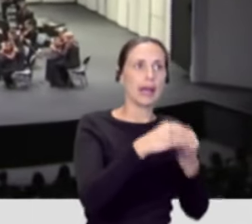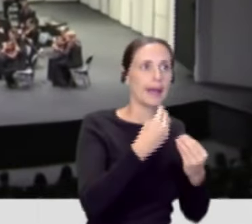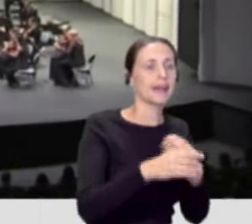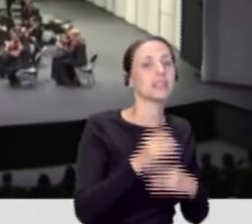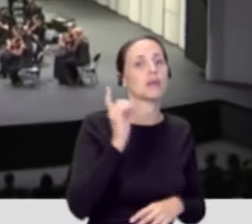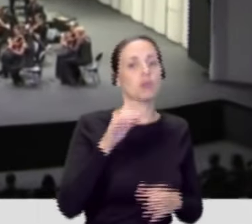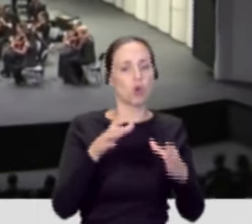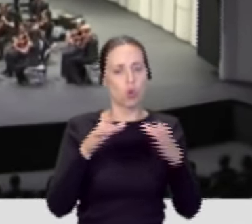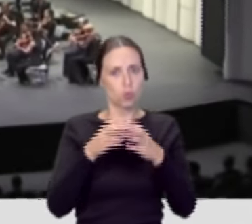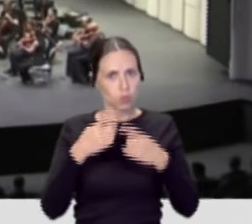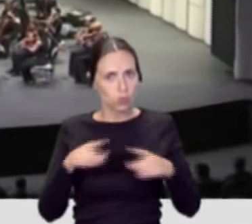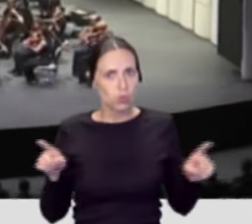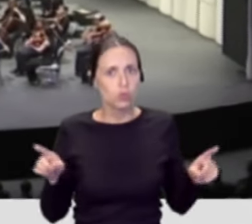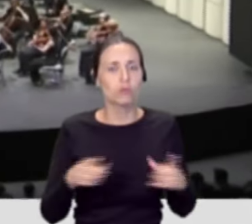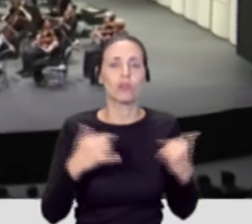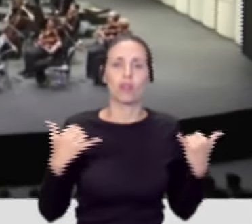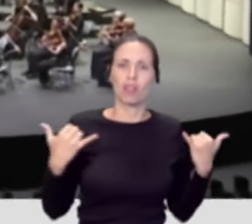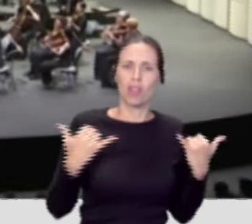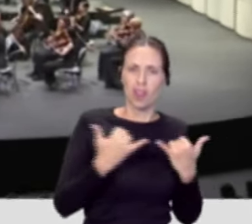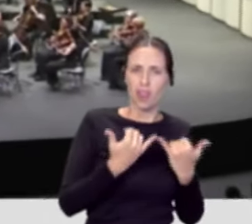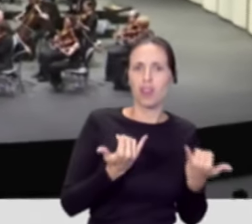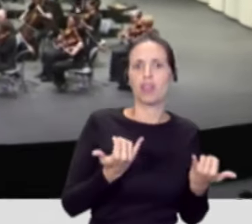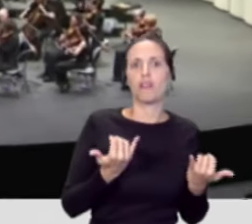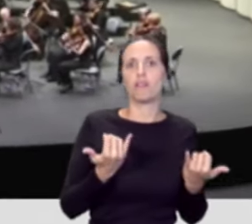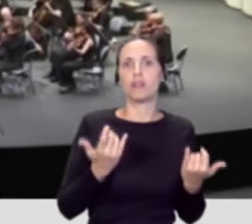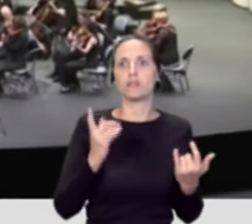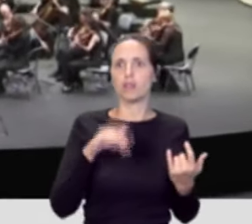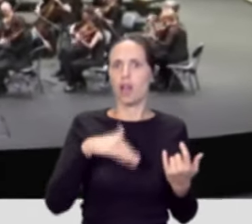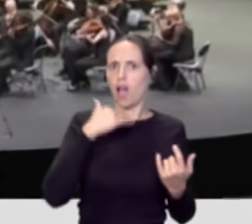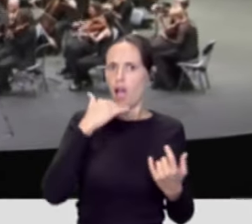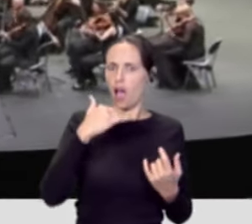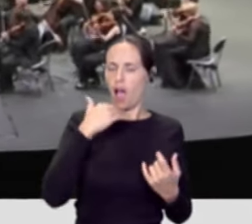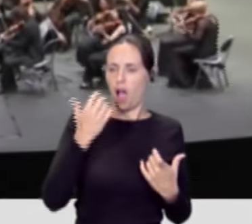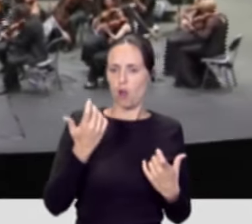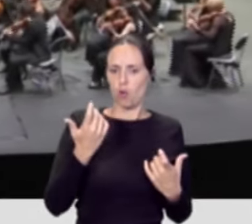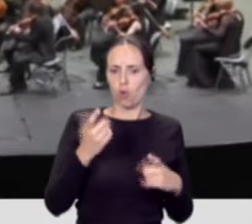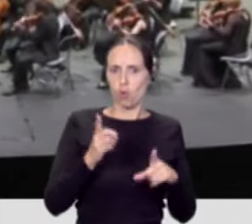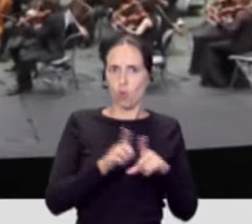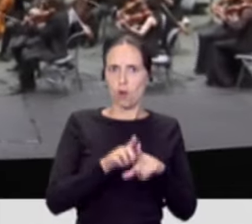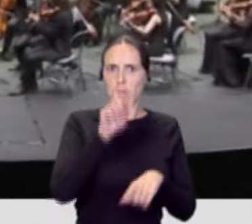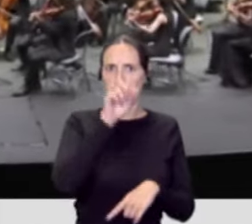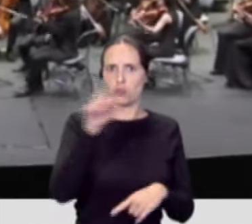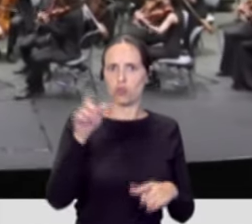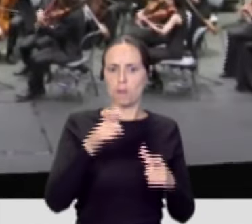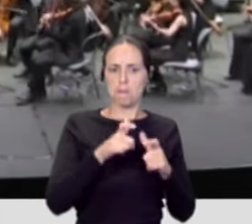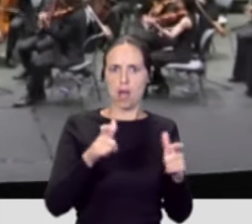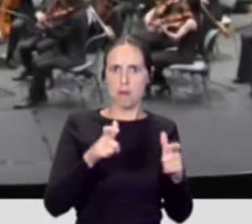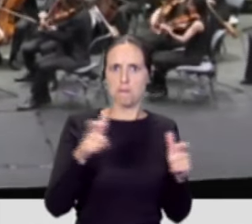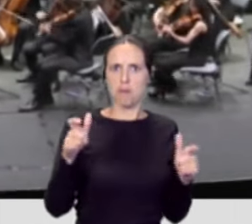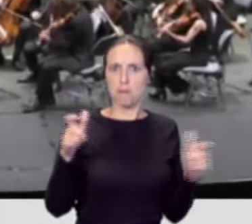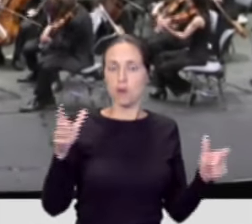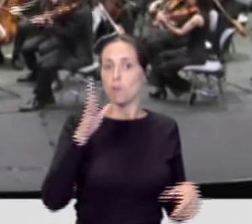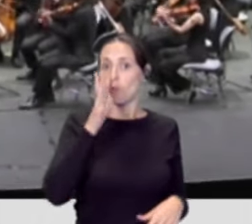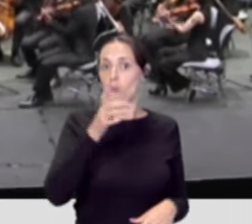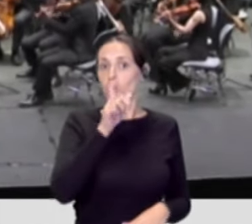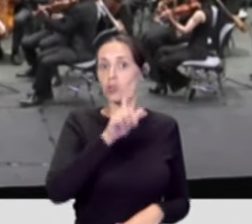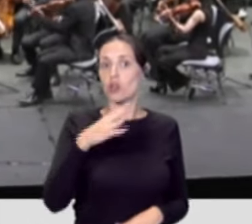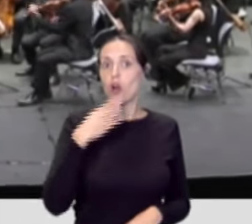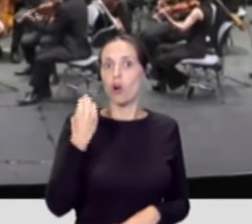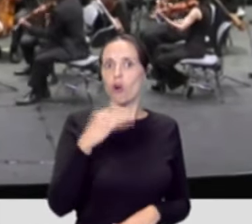las Sinfónicas de Tenerife. Hay un auge que yo creo que tiene mucho que ver con que el público joven se